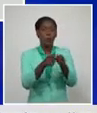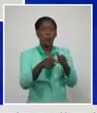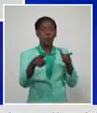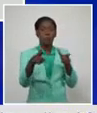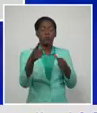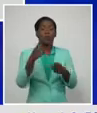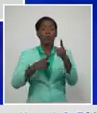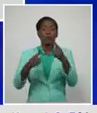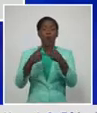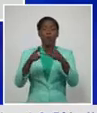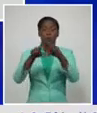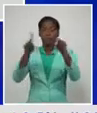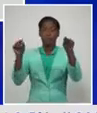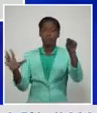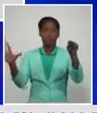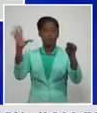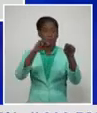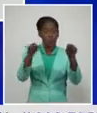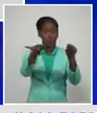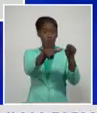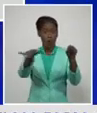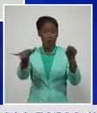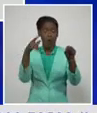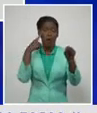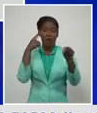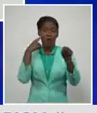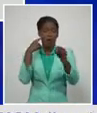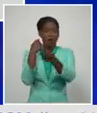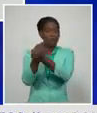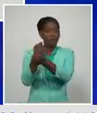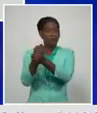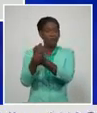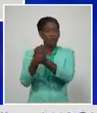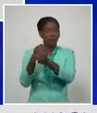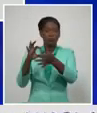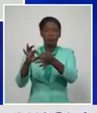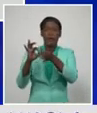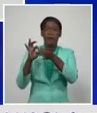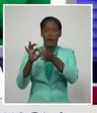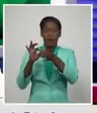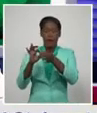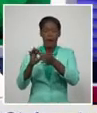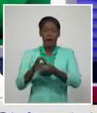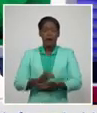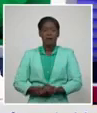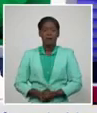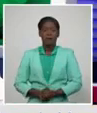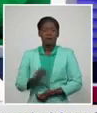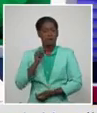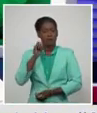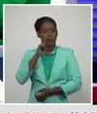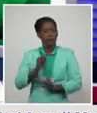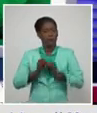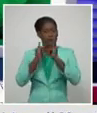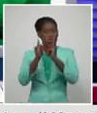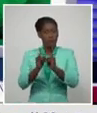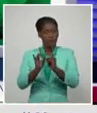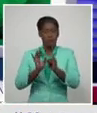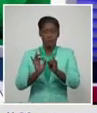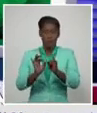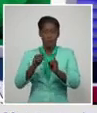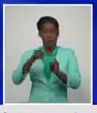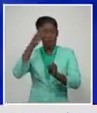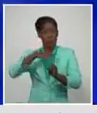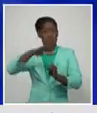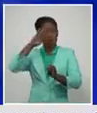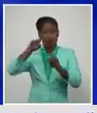riesgo sumamente importante para toda Cuba. Hasta aquí, Gisela, nuestra información referente a